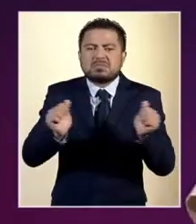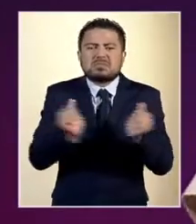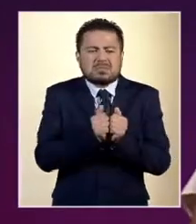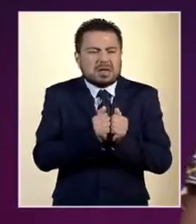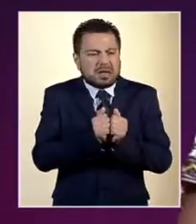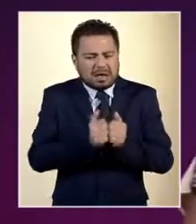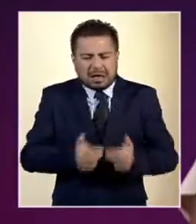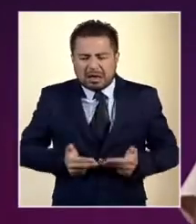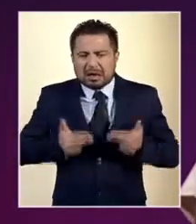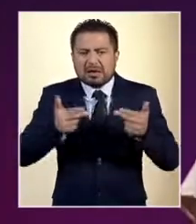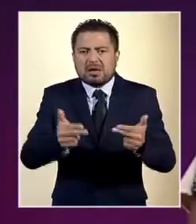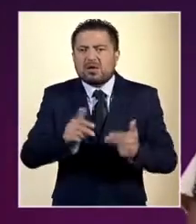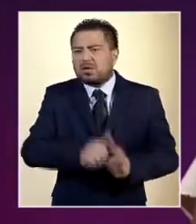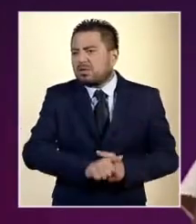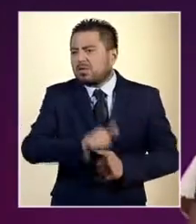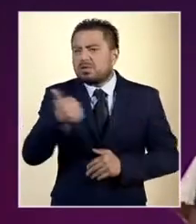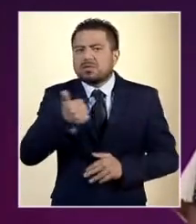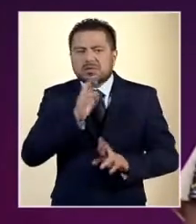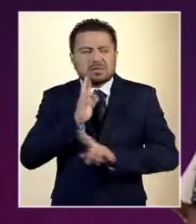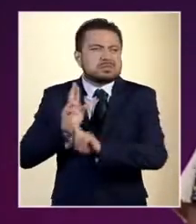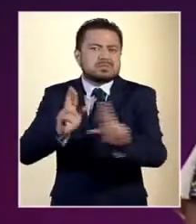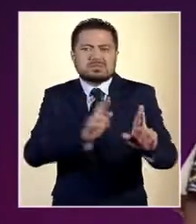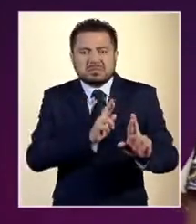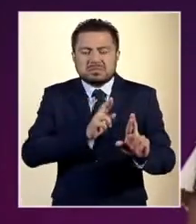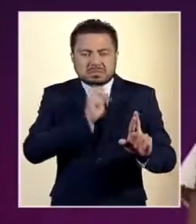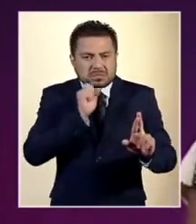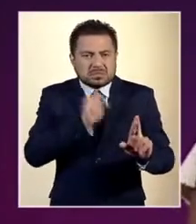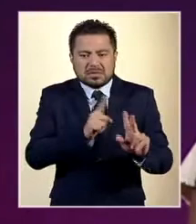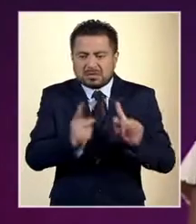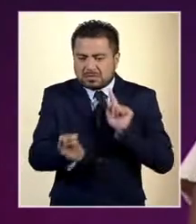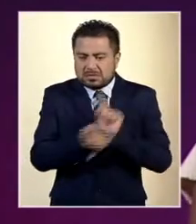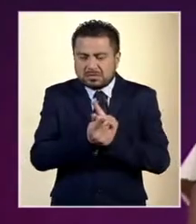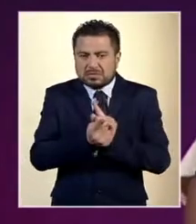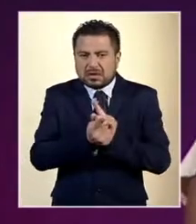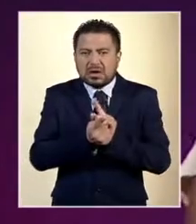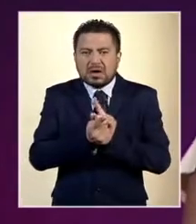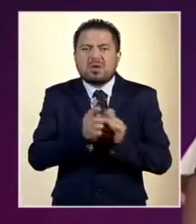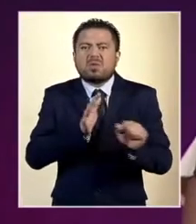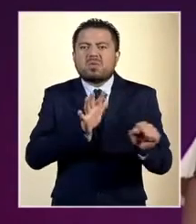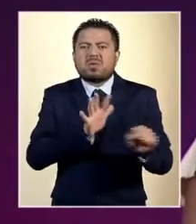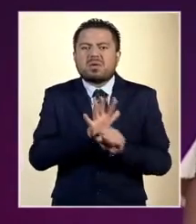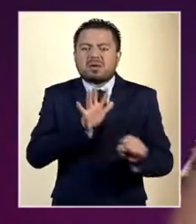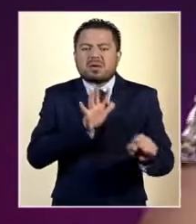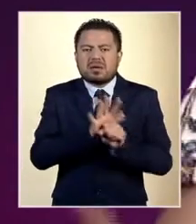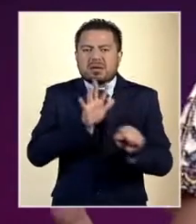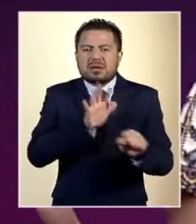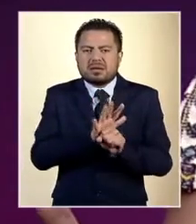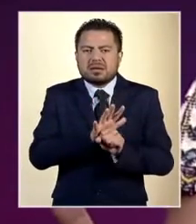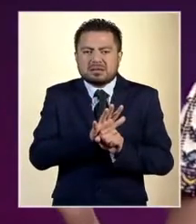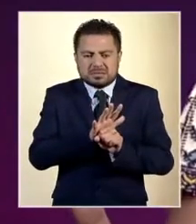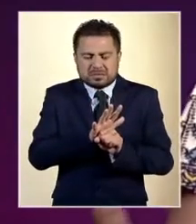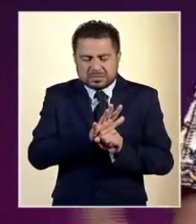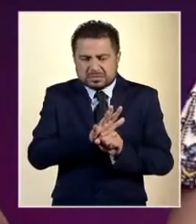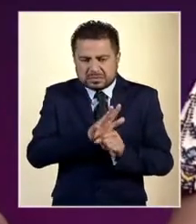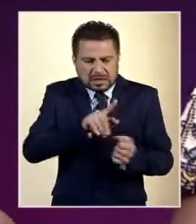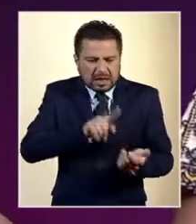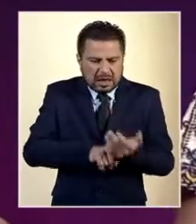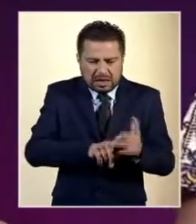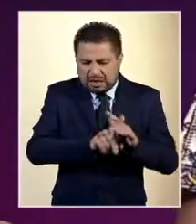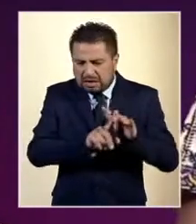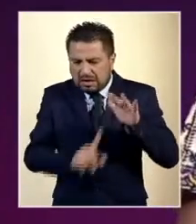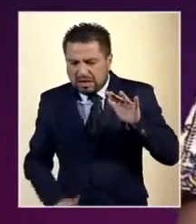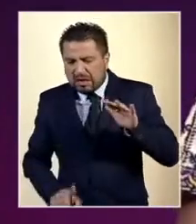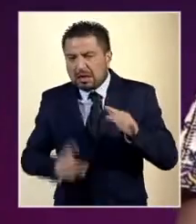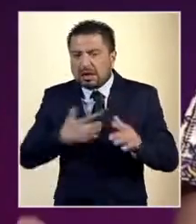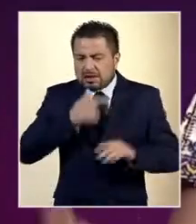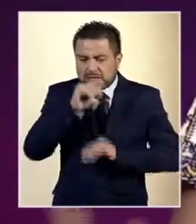se generan otro tipo de respuestas frente a las deficiencias, digamos, estructurales